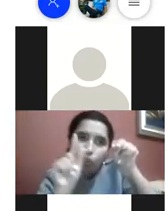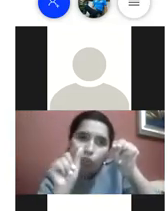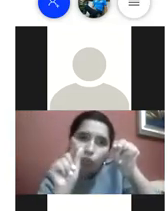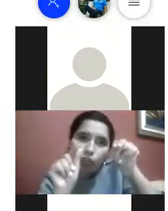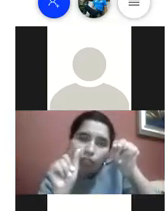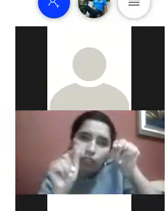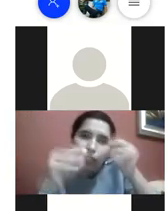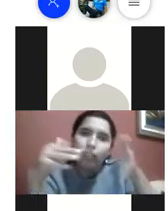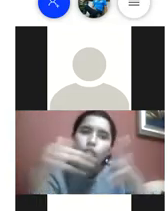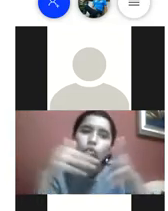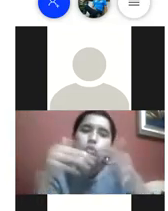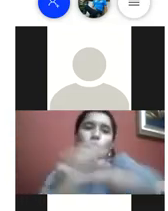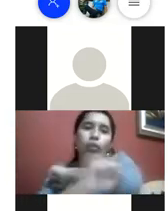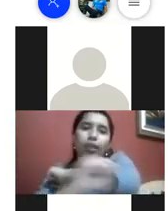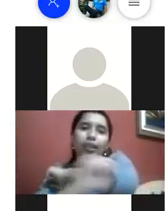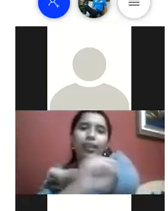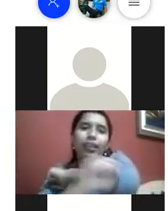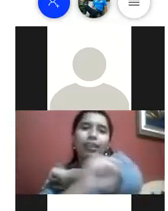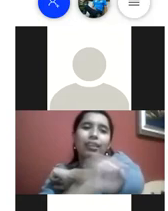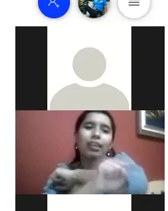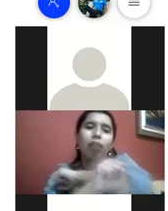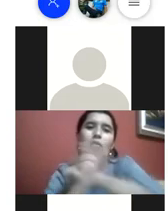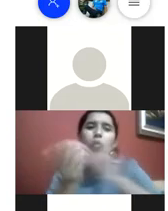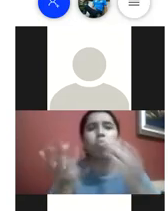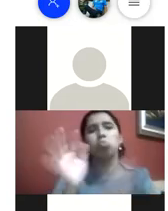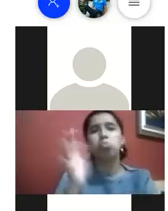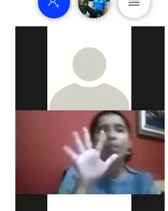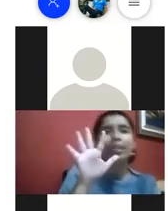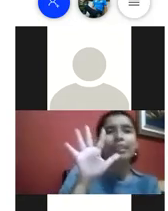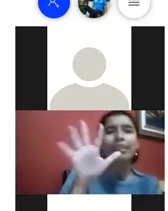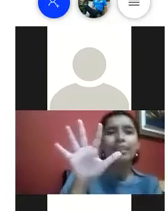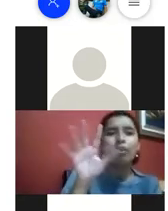que hicieron un examen, se obtuvo una nota media de 5.6.